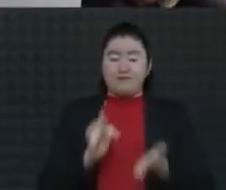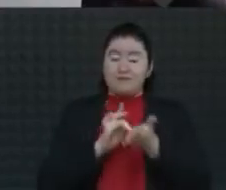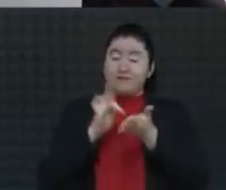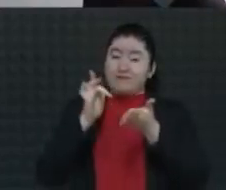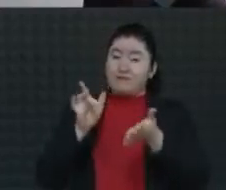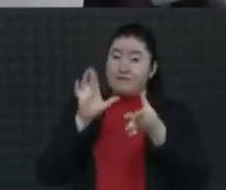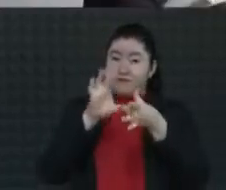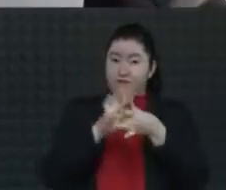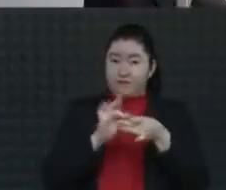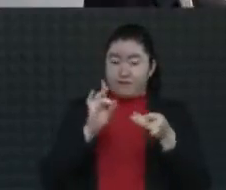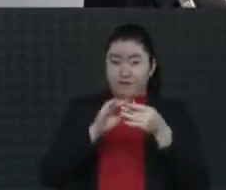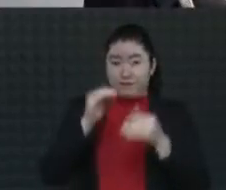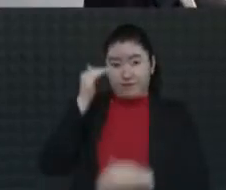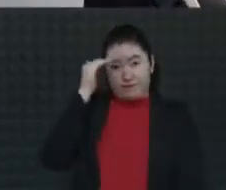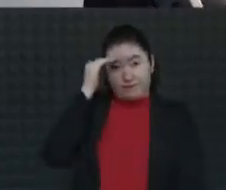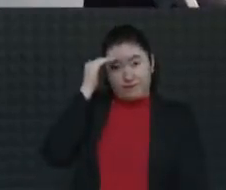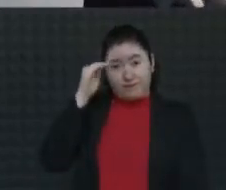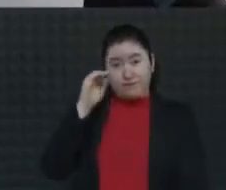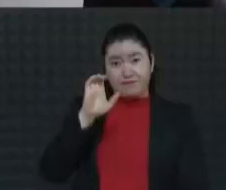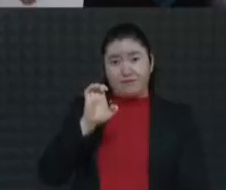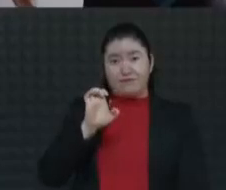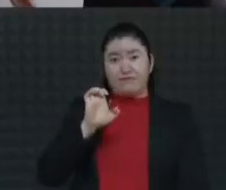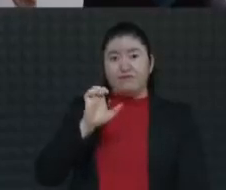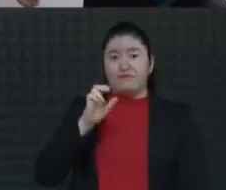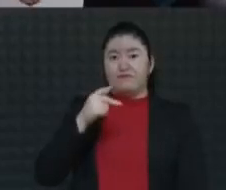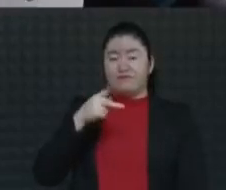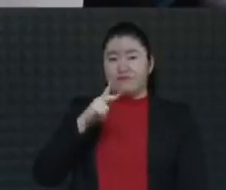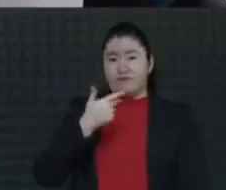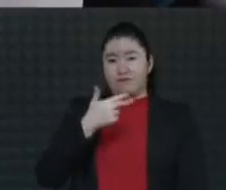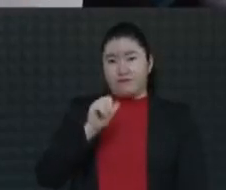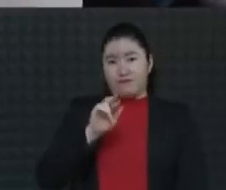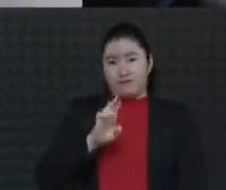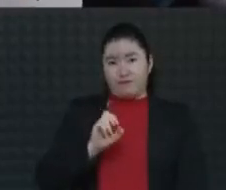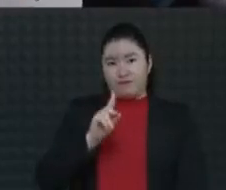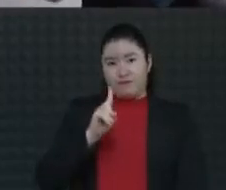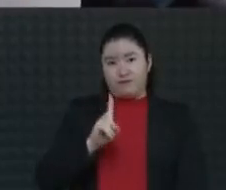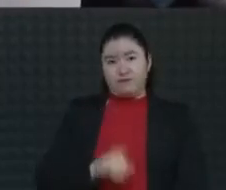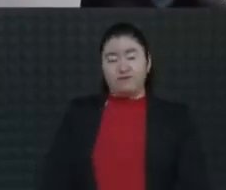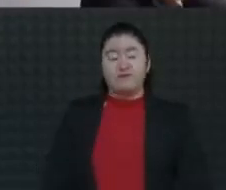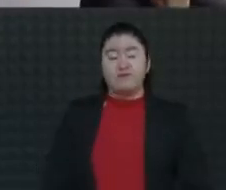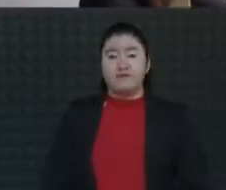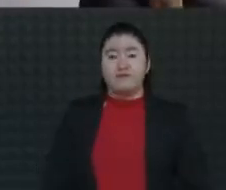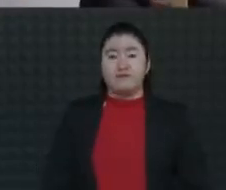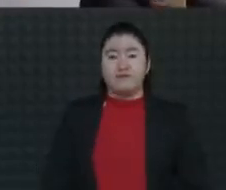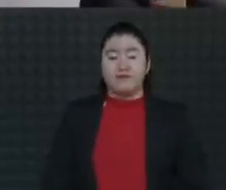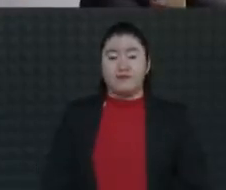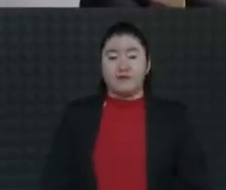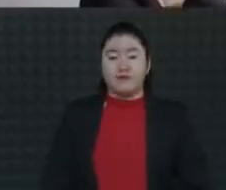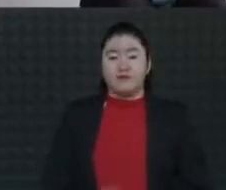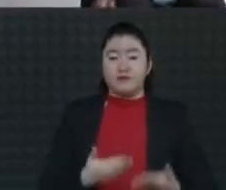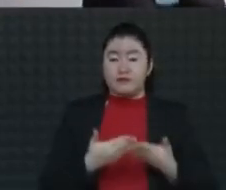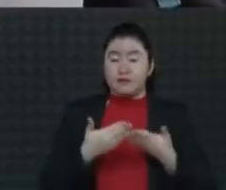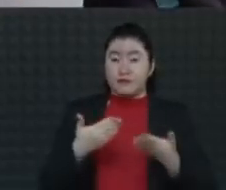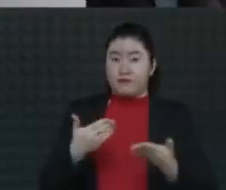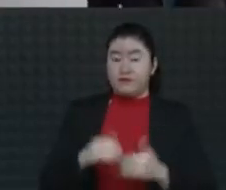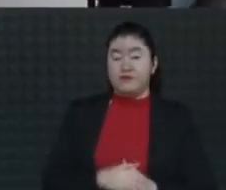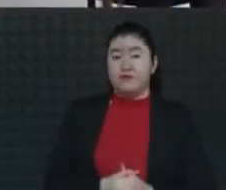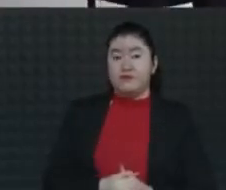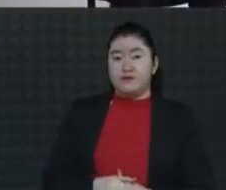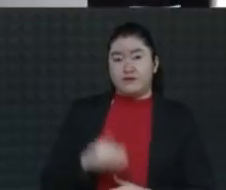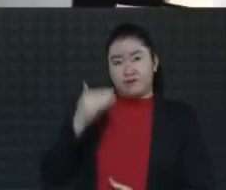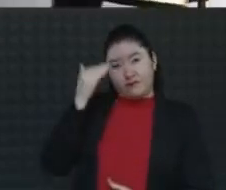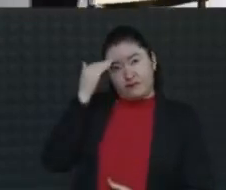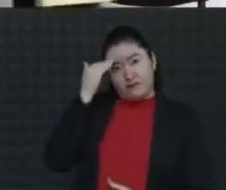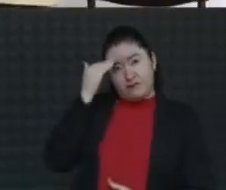Agradecemos la intervención del señor Eckhard Hinrichsen. A continuación, el maestro Jesús Antonio